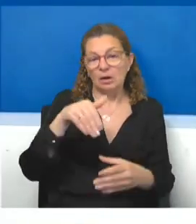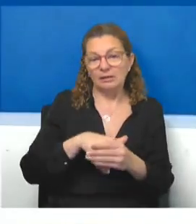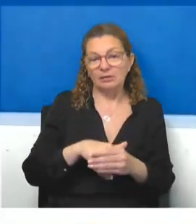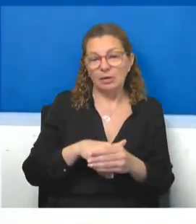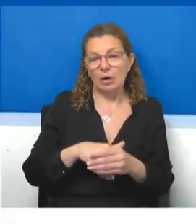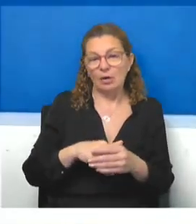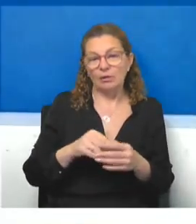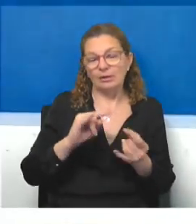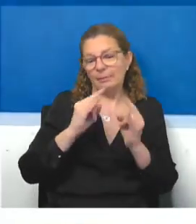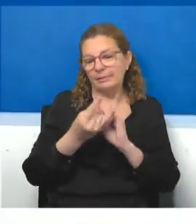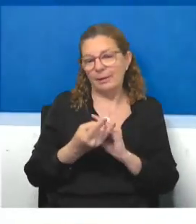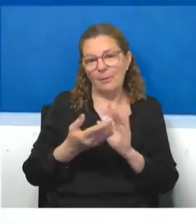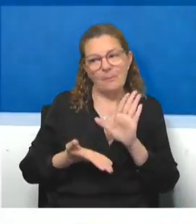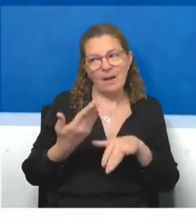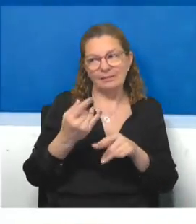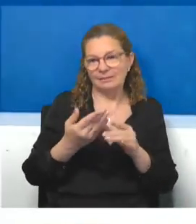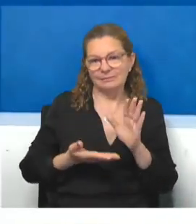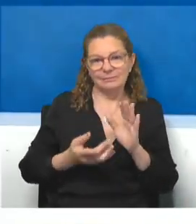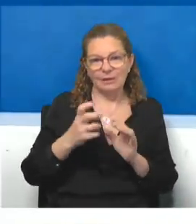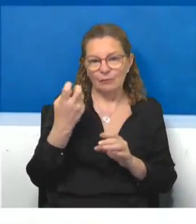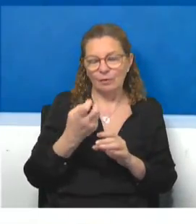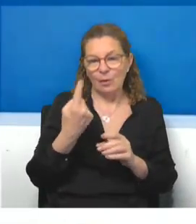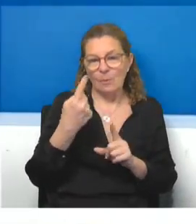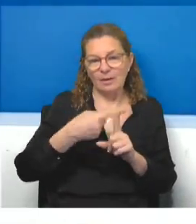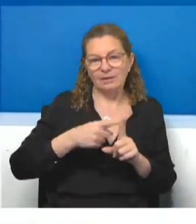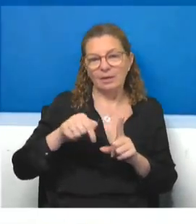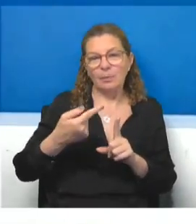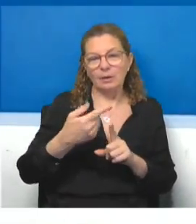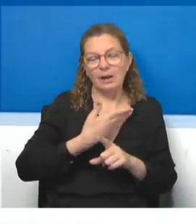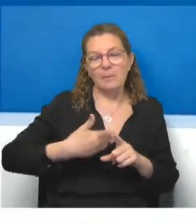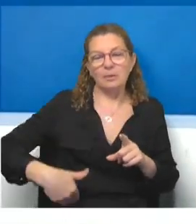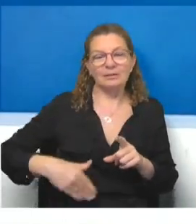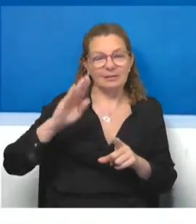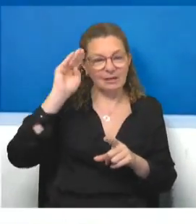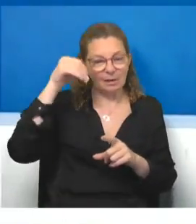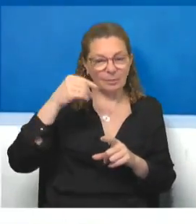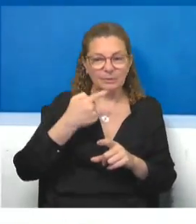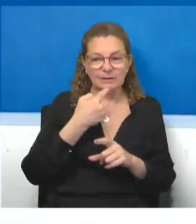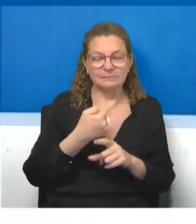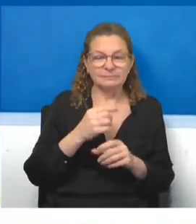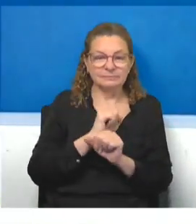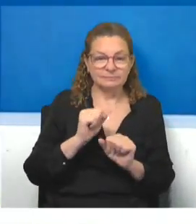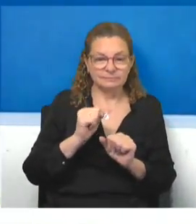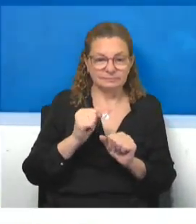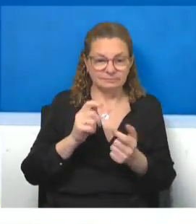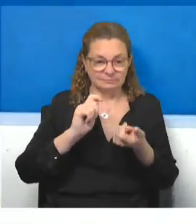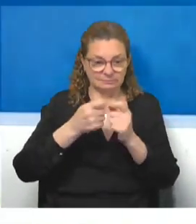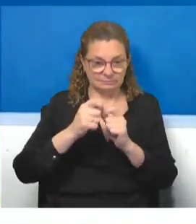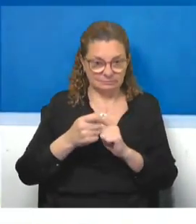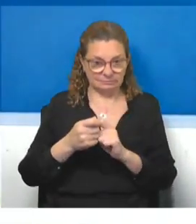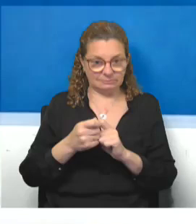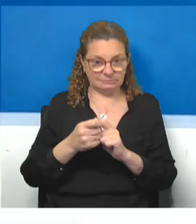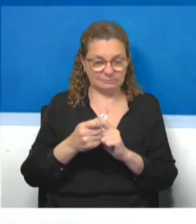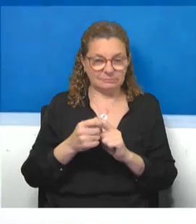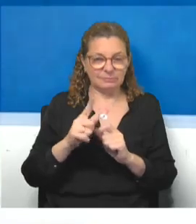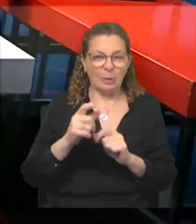legislativa se juegan las mayorías parlamentarias un mes después se juega la presidencia de la República y y puede haber cambios en